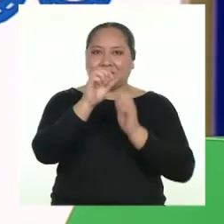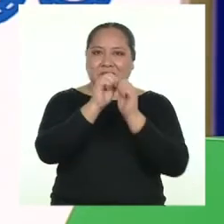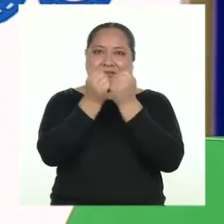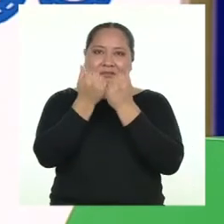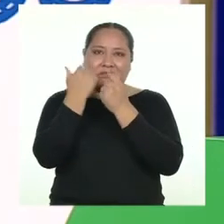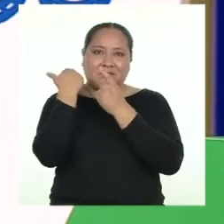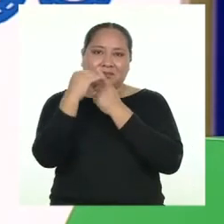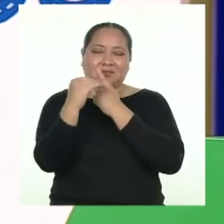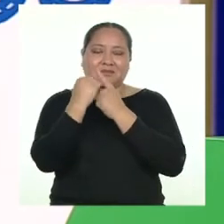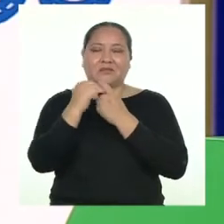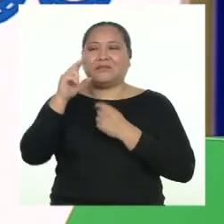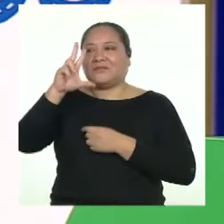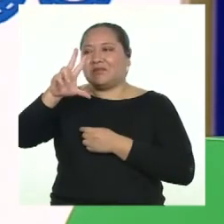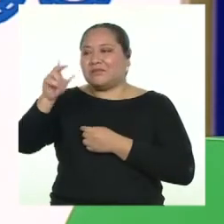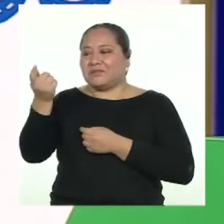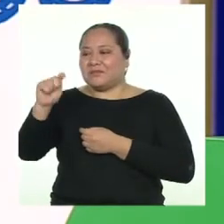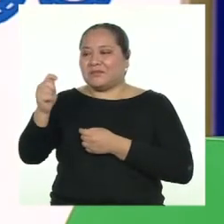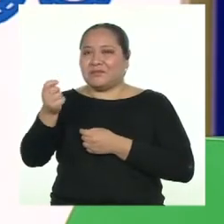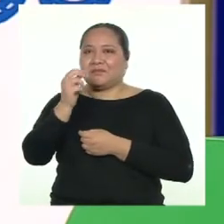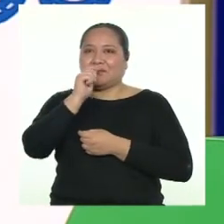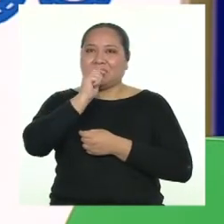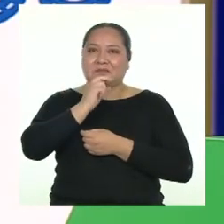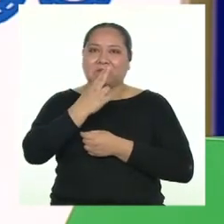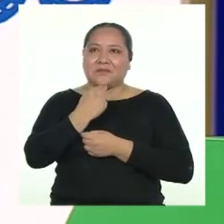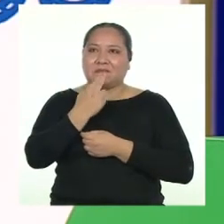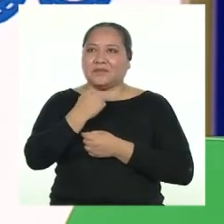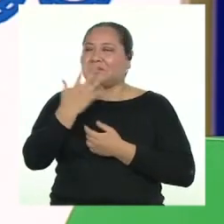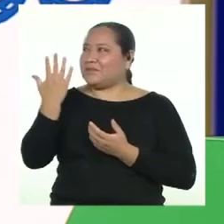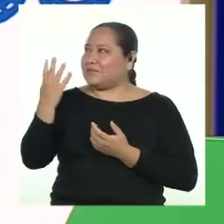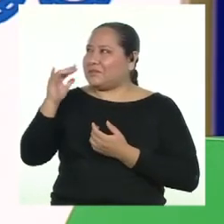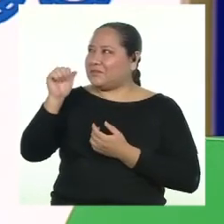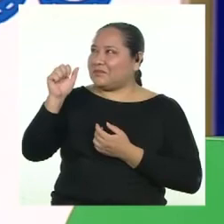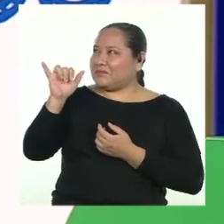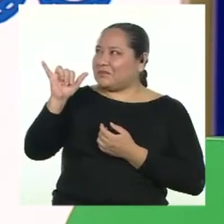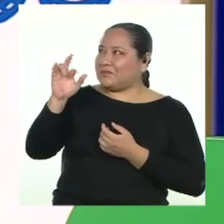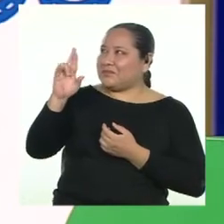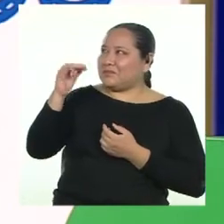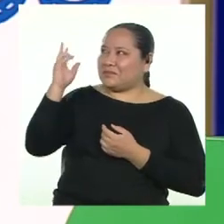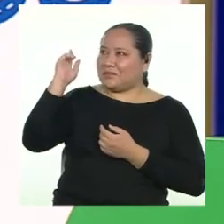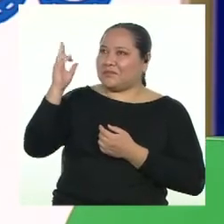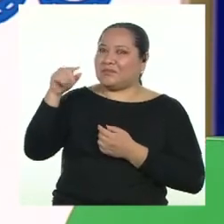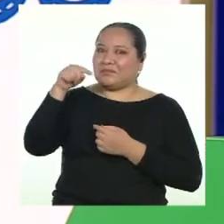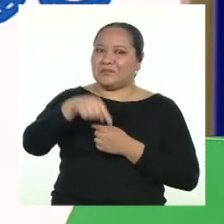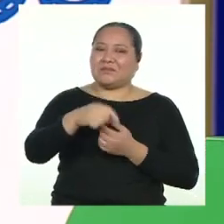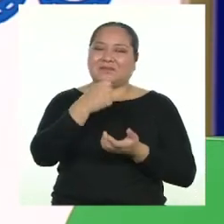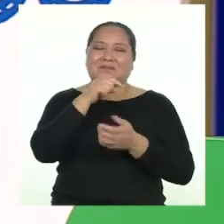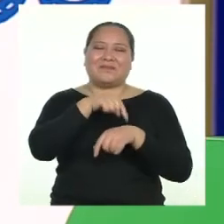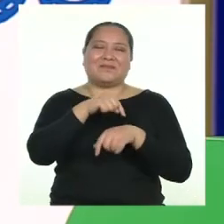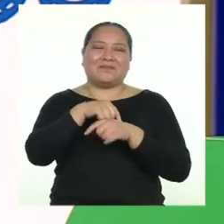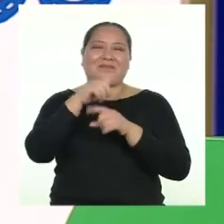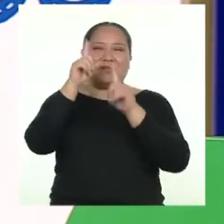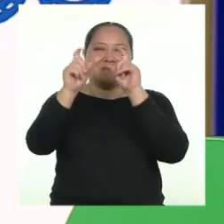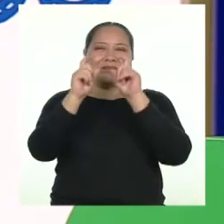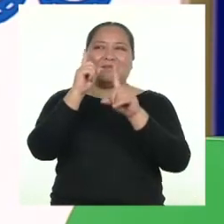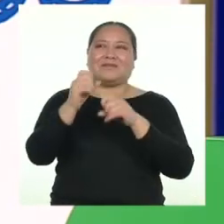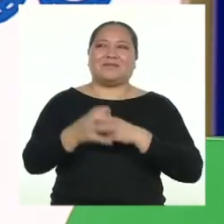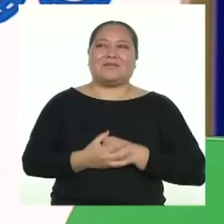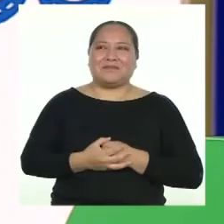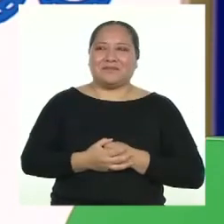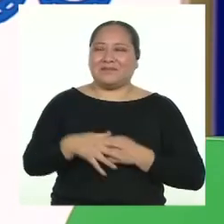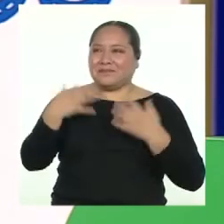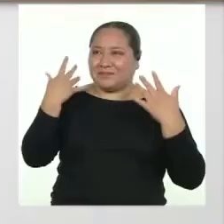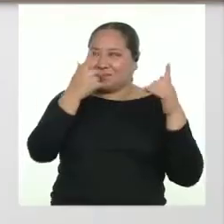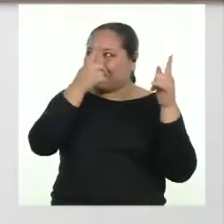medio y 3 cucharaditas de azúcar. Profesora Ira, ahora es momento del bloque de preguntas.